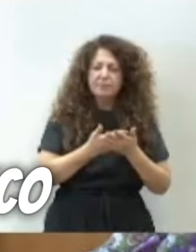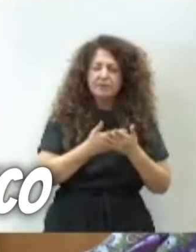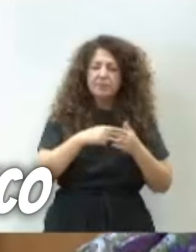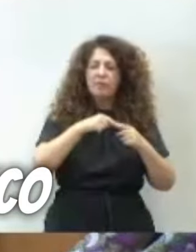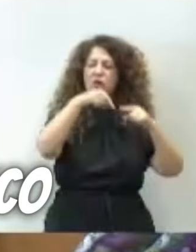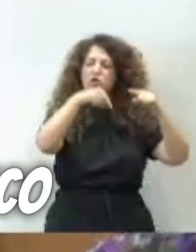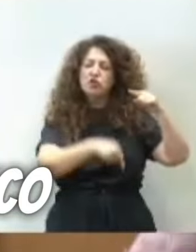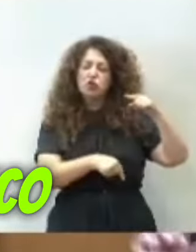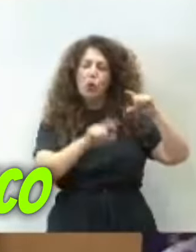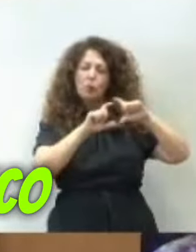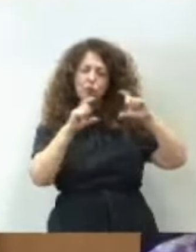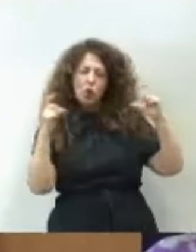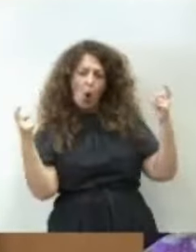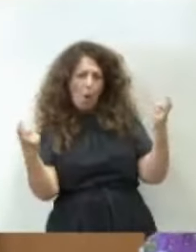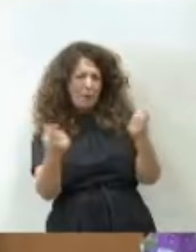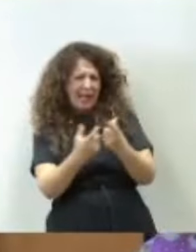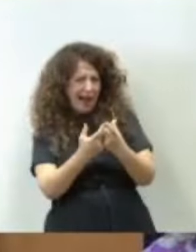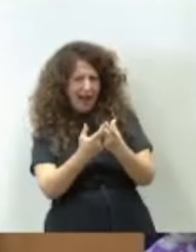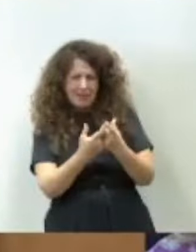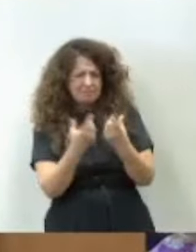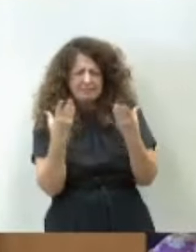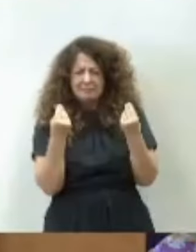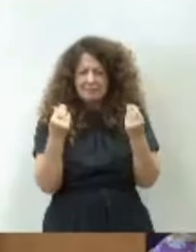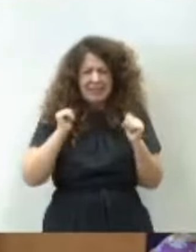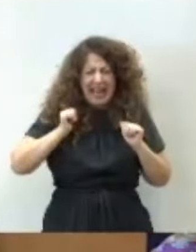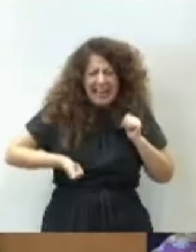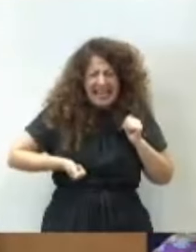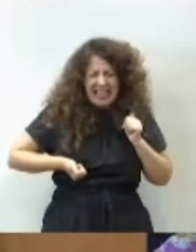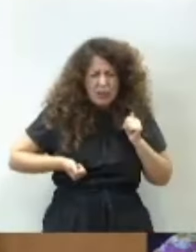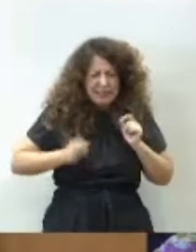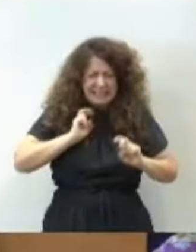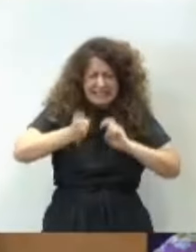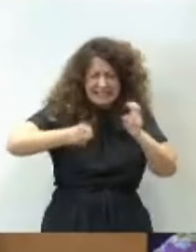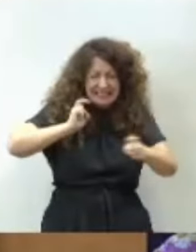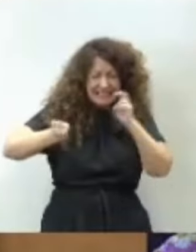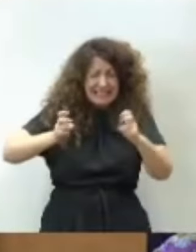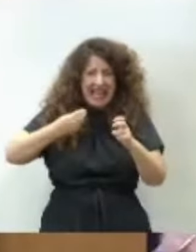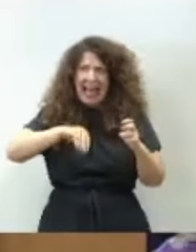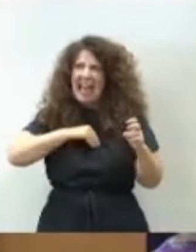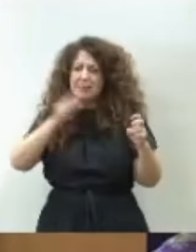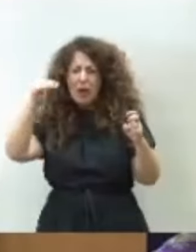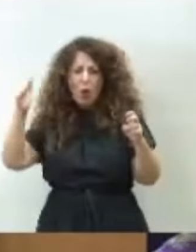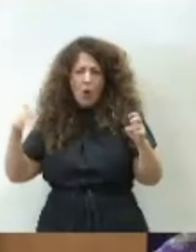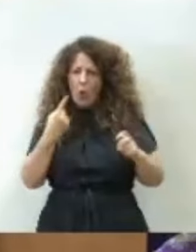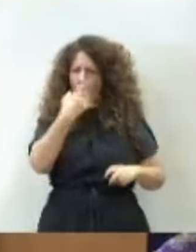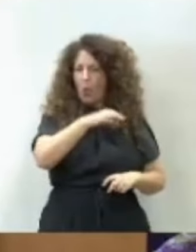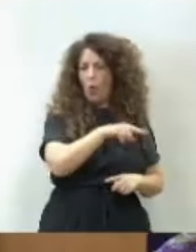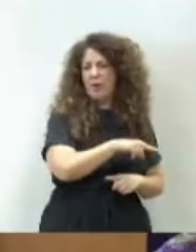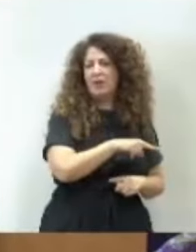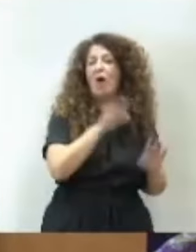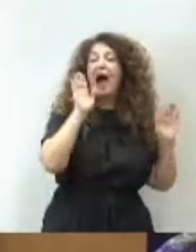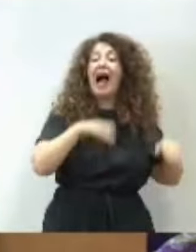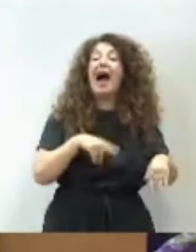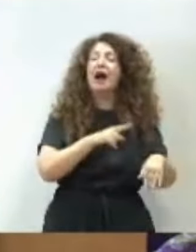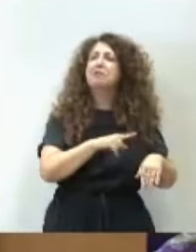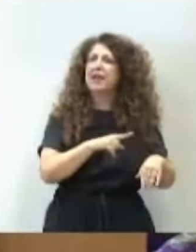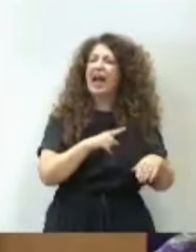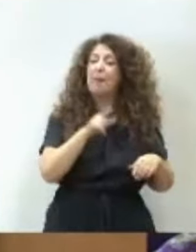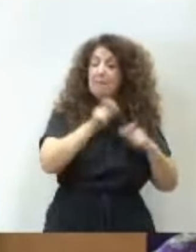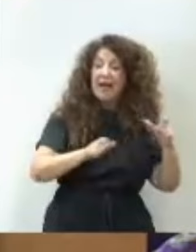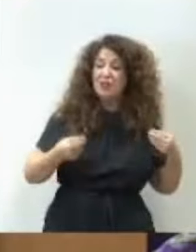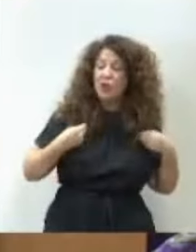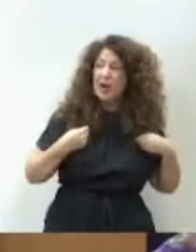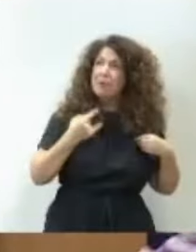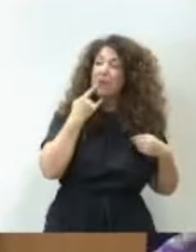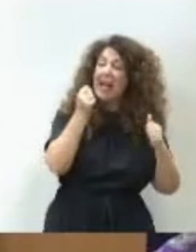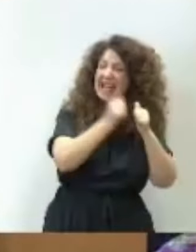subtropical enormemente rico, hoy no representado. Y los principales beneficiarios son los herreños. Y queda mucho recorrido por delante. Por